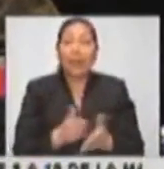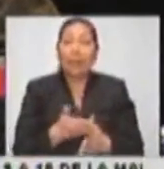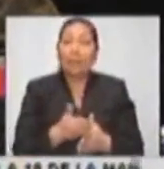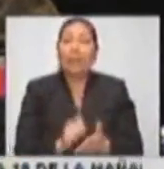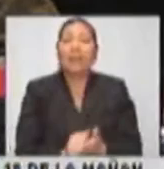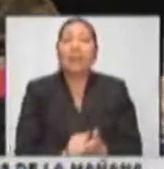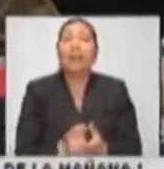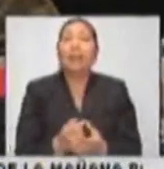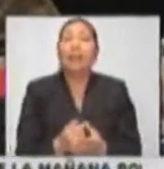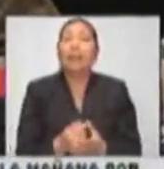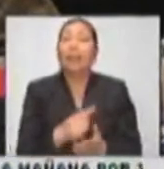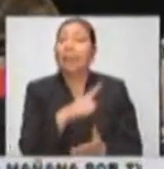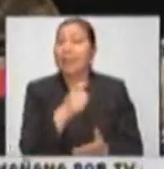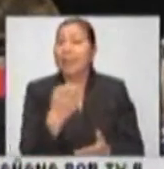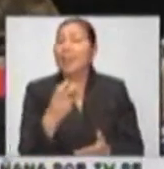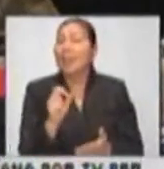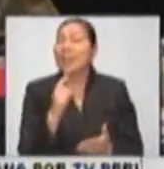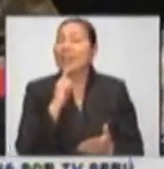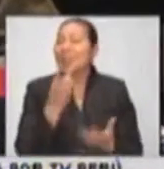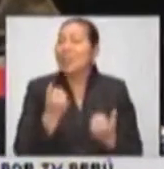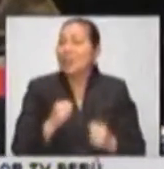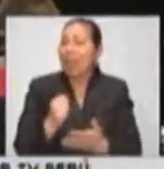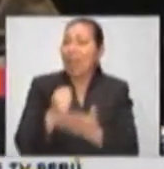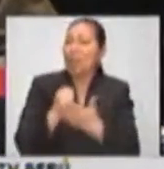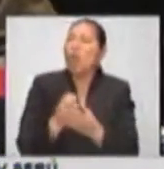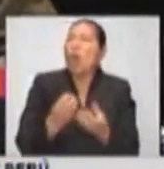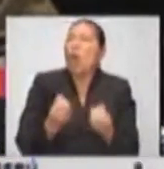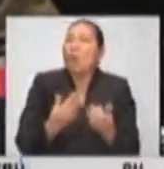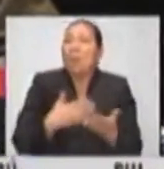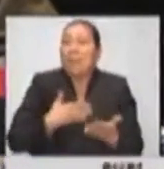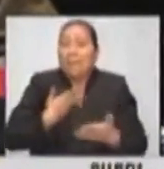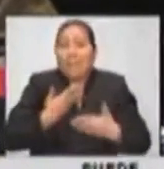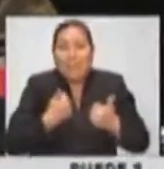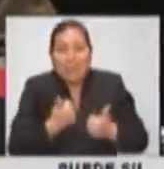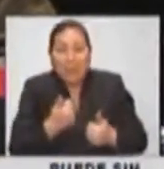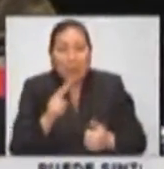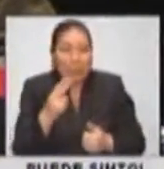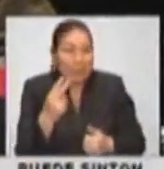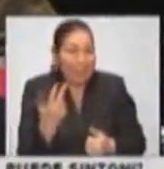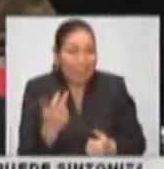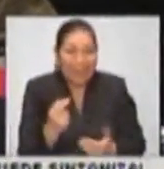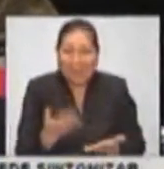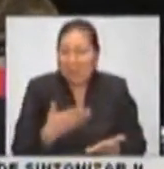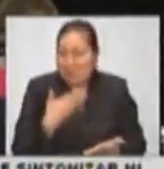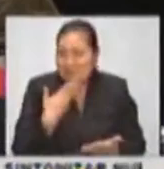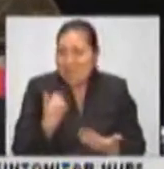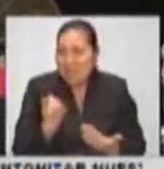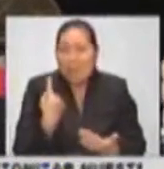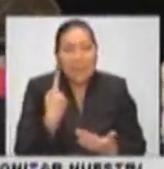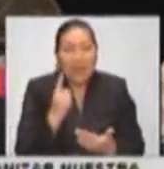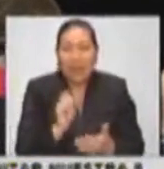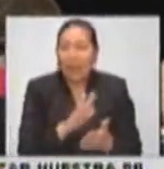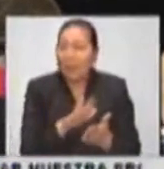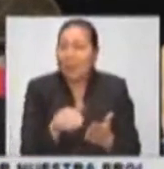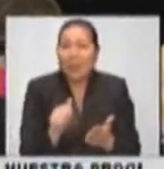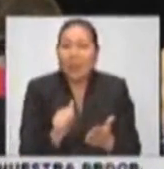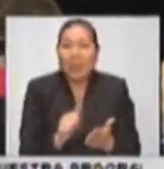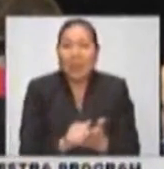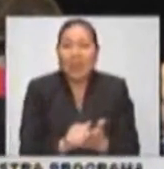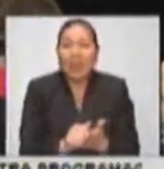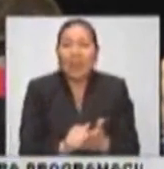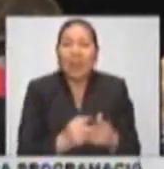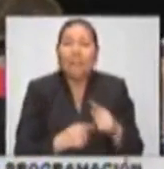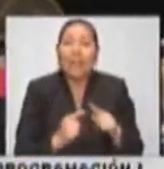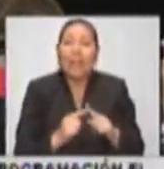Agenda 2030, y eso nos va a ayudar a mirar a ver cómo llegamos bien al 2030, cómo llegamos con ese bienestar para todos del 2030, pero